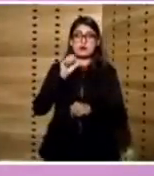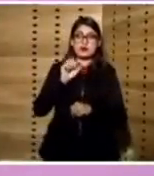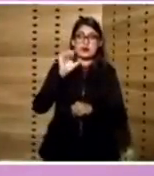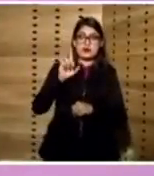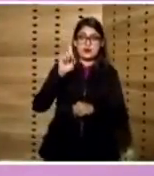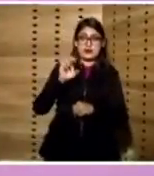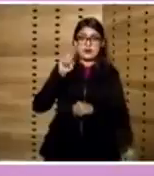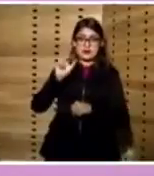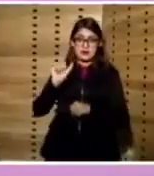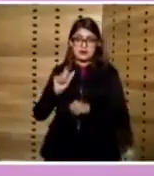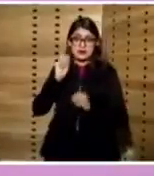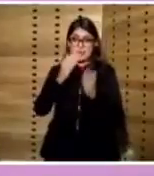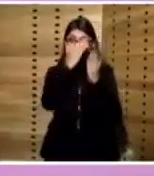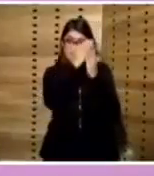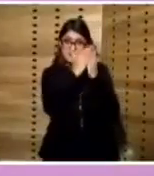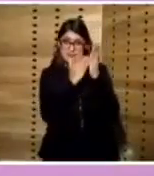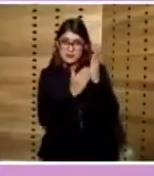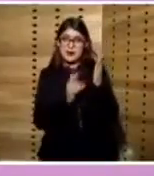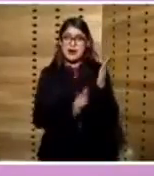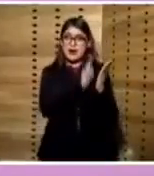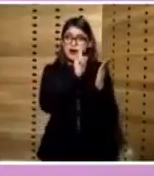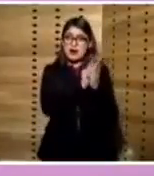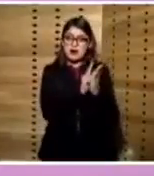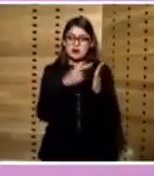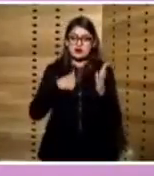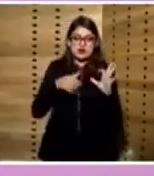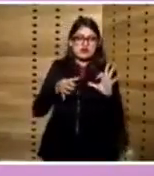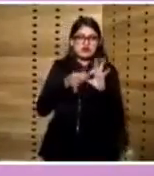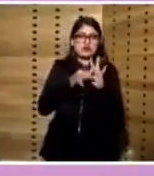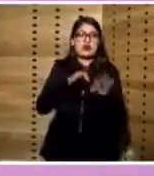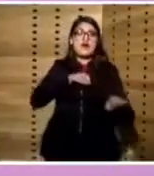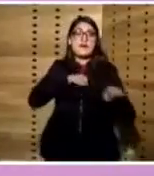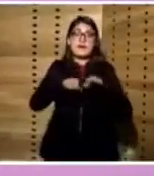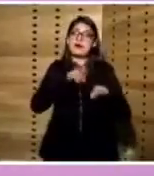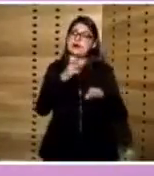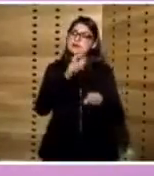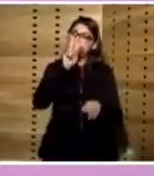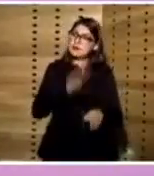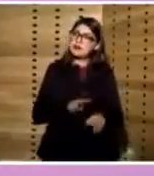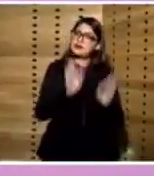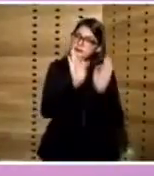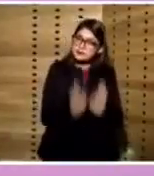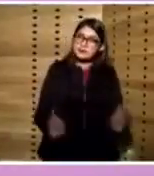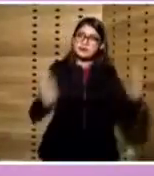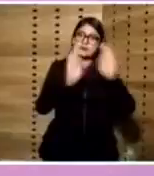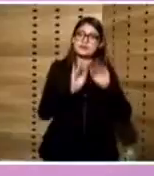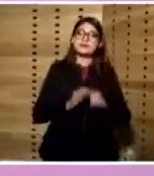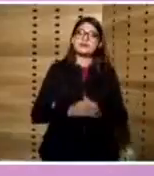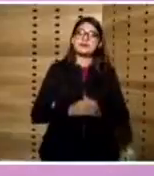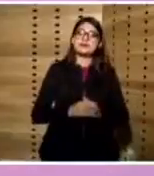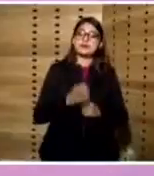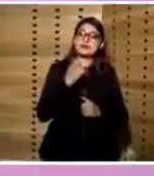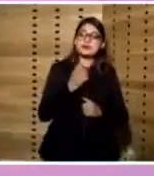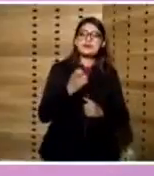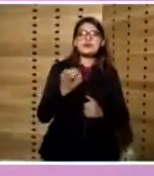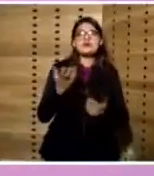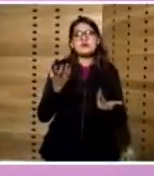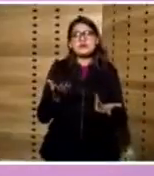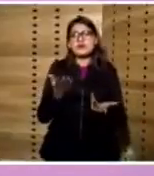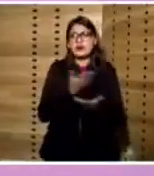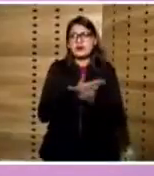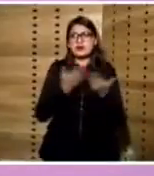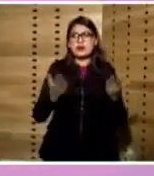marco jurídico que regula nuestra labor son de suma importancia. En concordancia con esto,